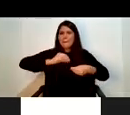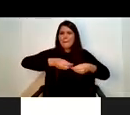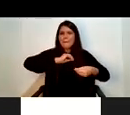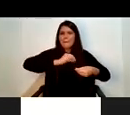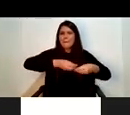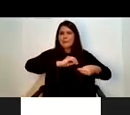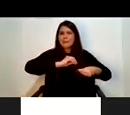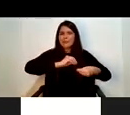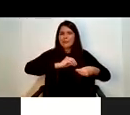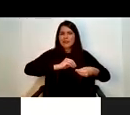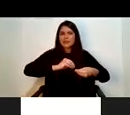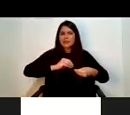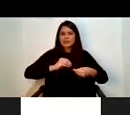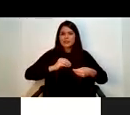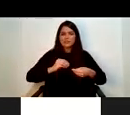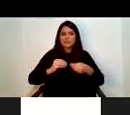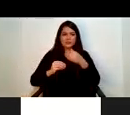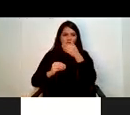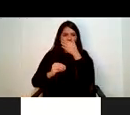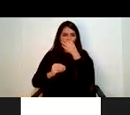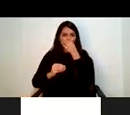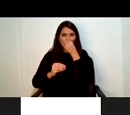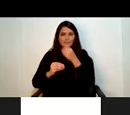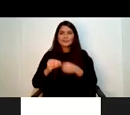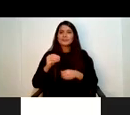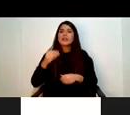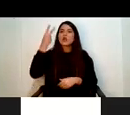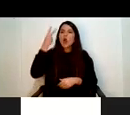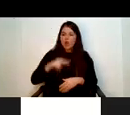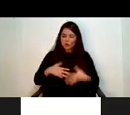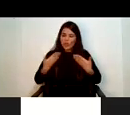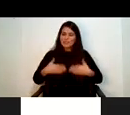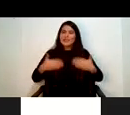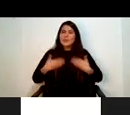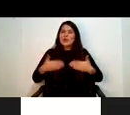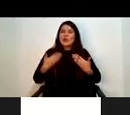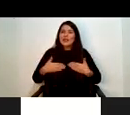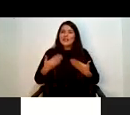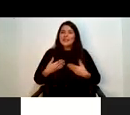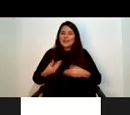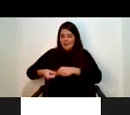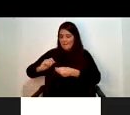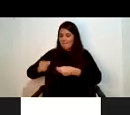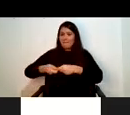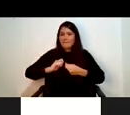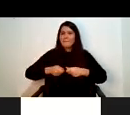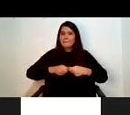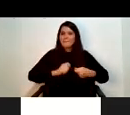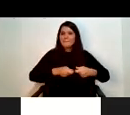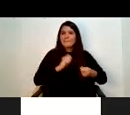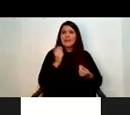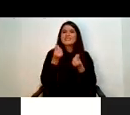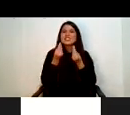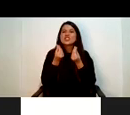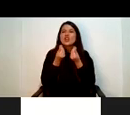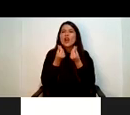rompe papel, y eso al parecer es como una conducta autoestimulatoria que le produce algo sensorial,